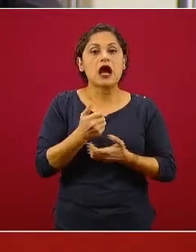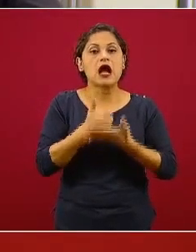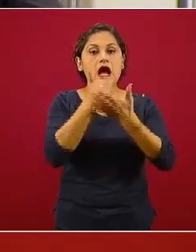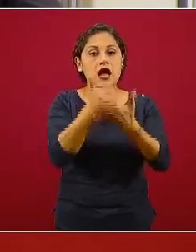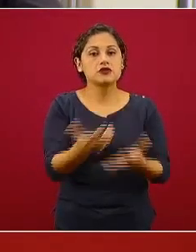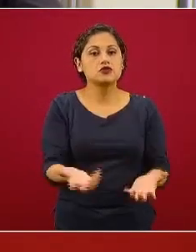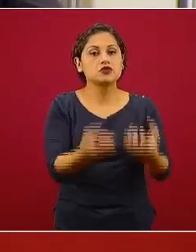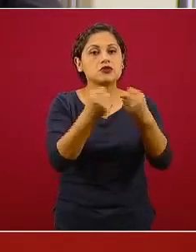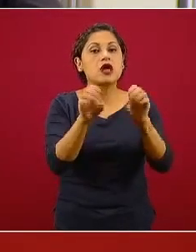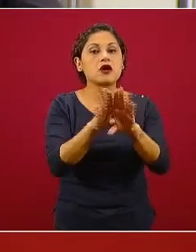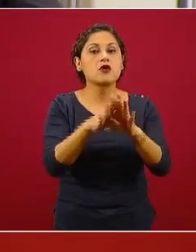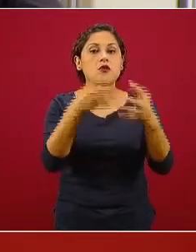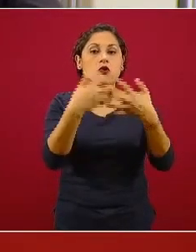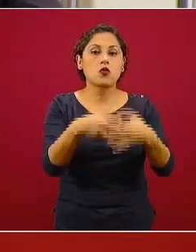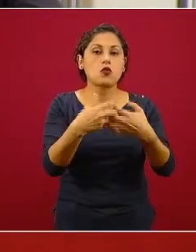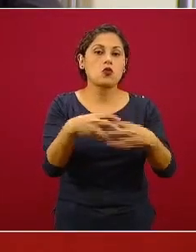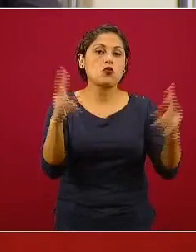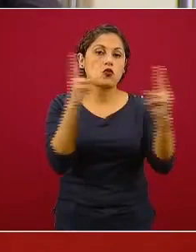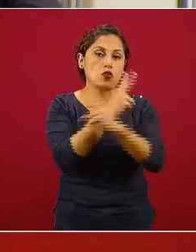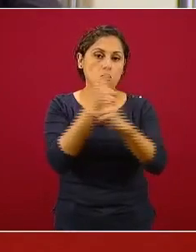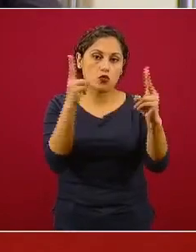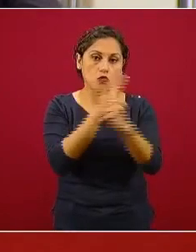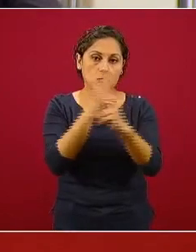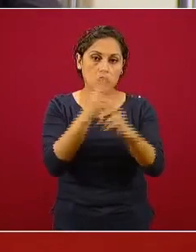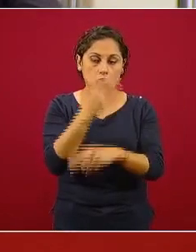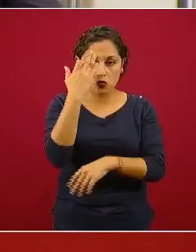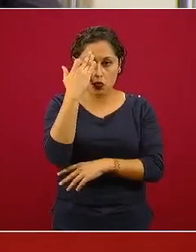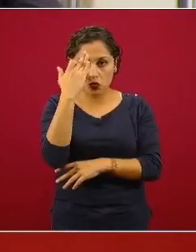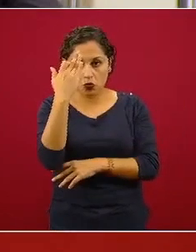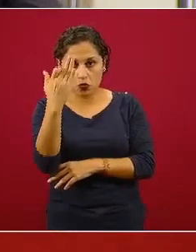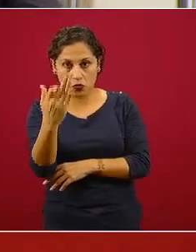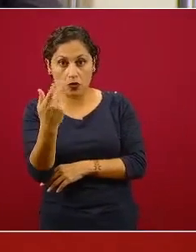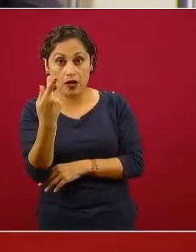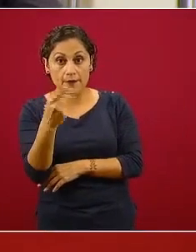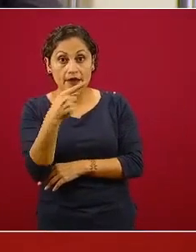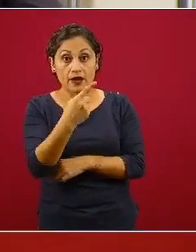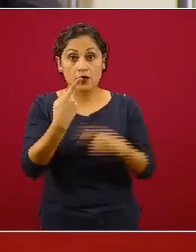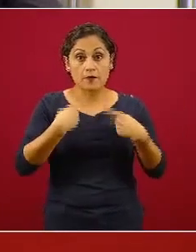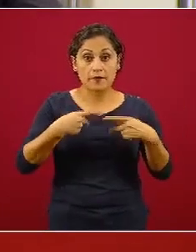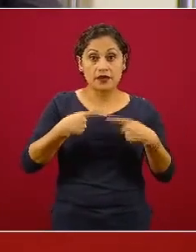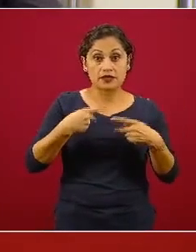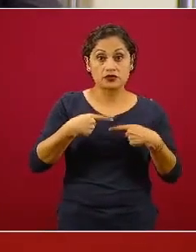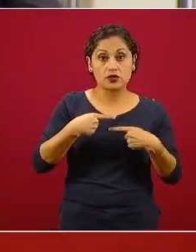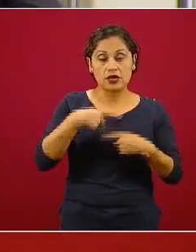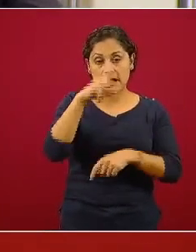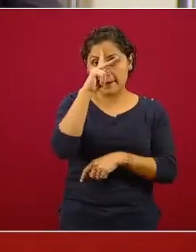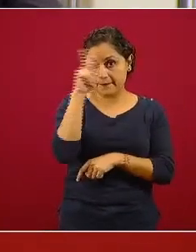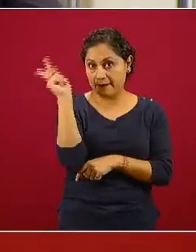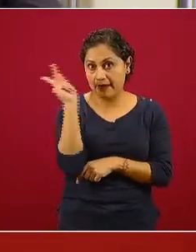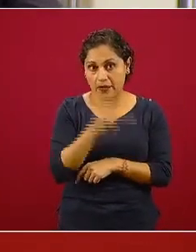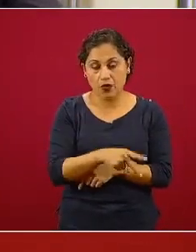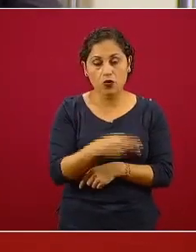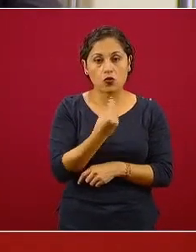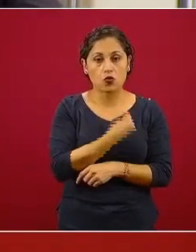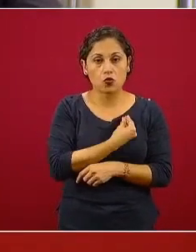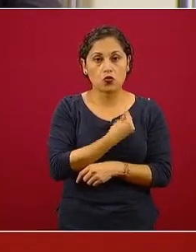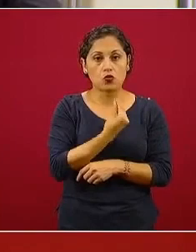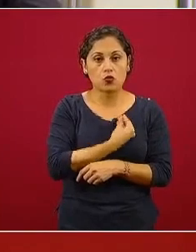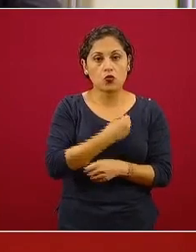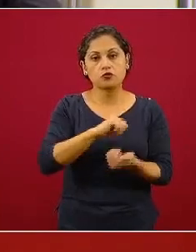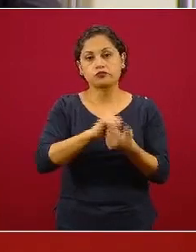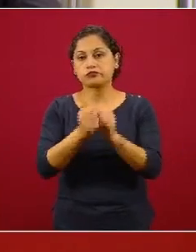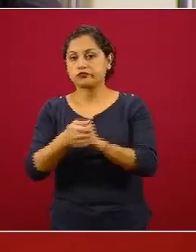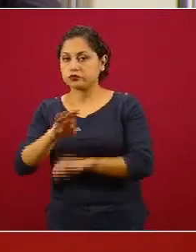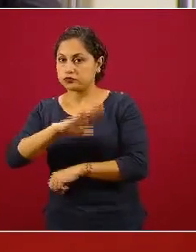eso generando mayores complicaciones en el paciente y aumenta la probabilidad de que el paciente fallezca. También la